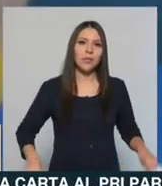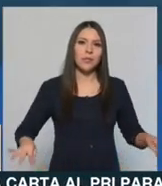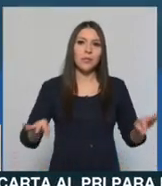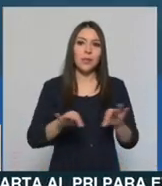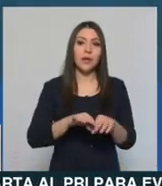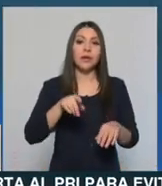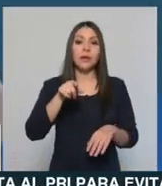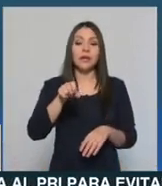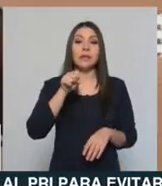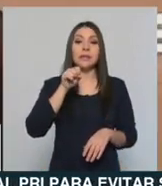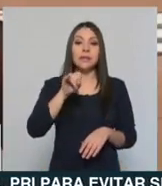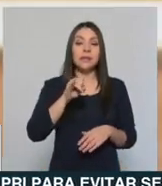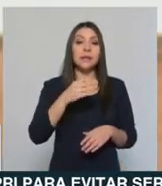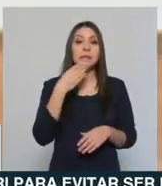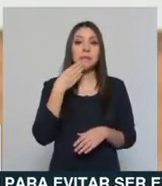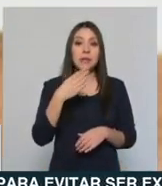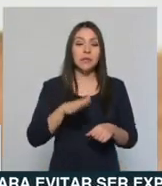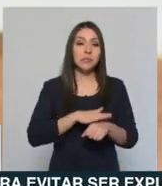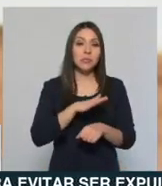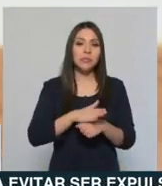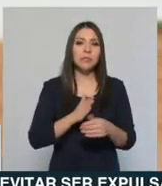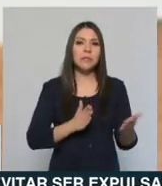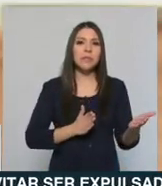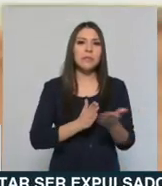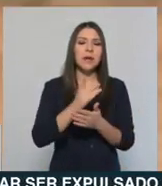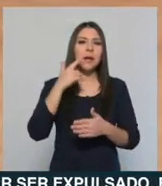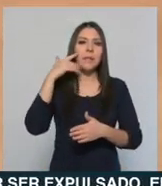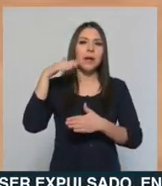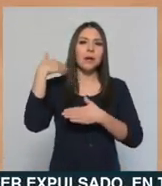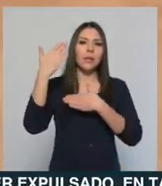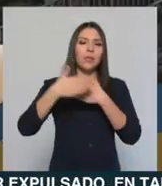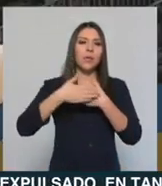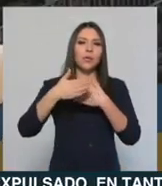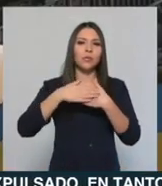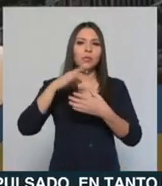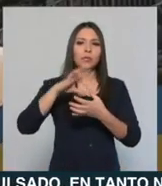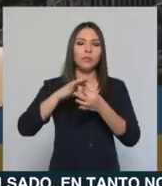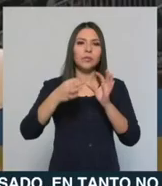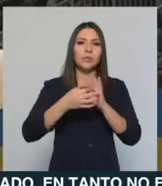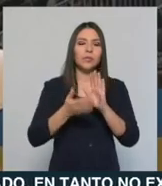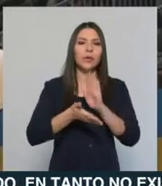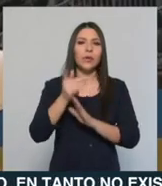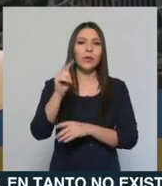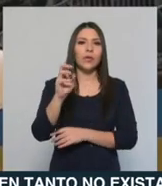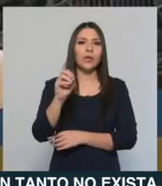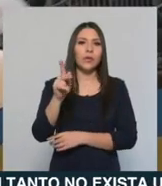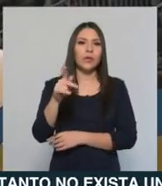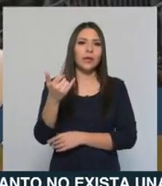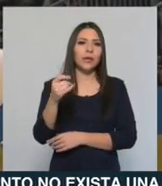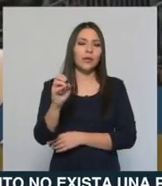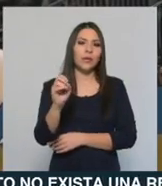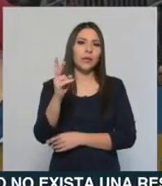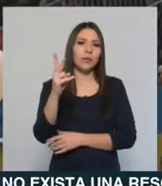a los Juegos Olímpicos de Tokio 2020 en 23 disciplinas. Vianey Zárate, 21 Noticias.